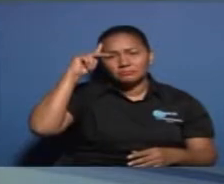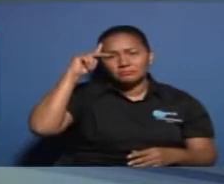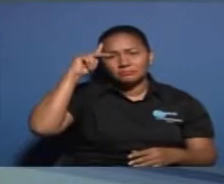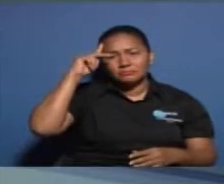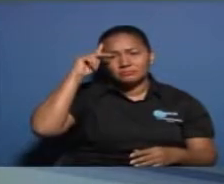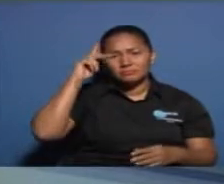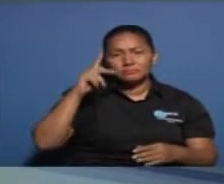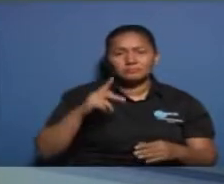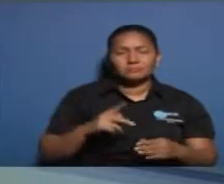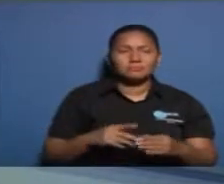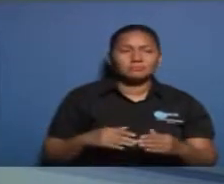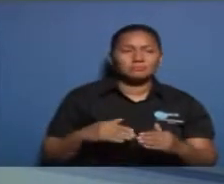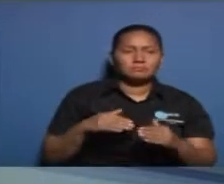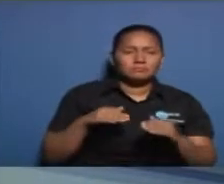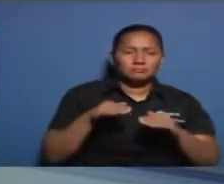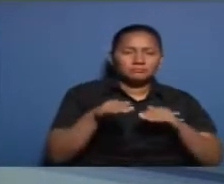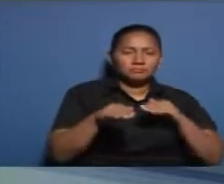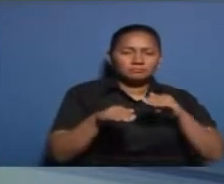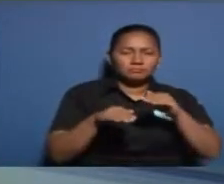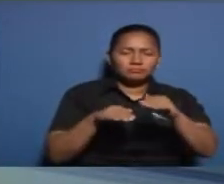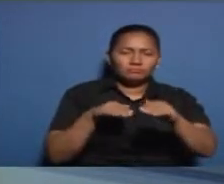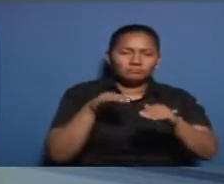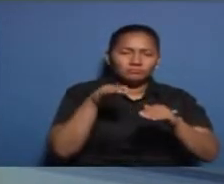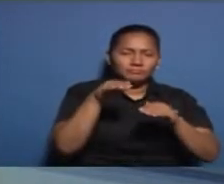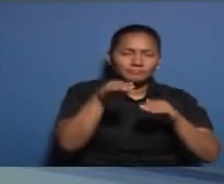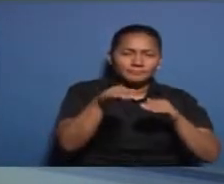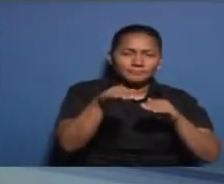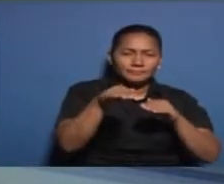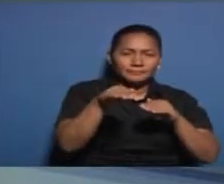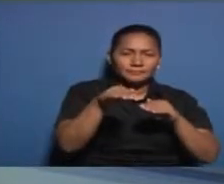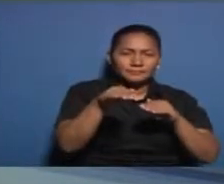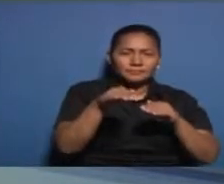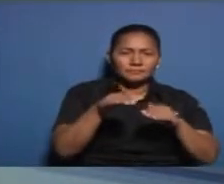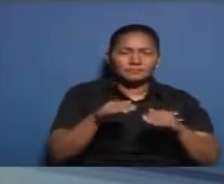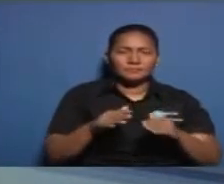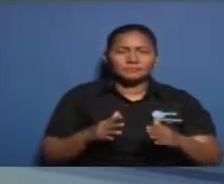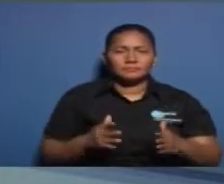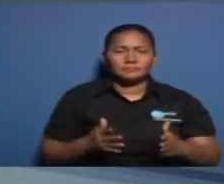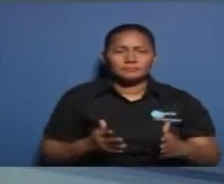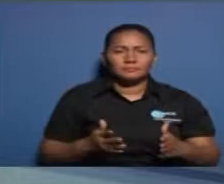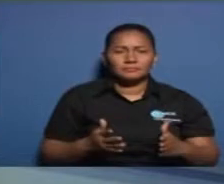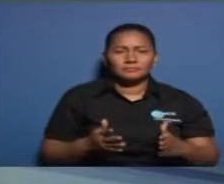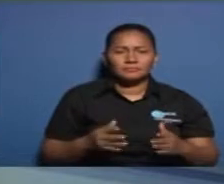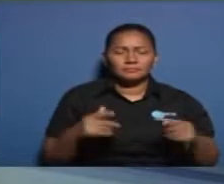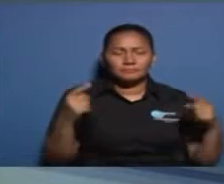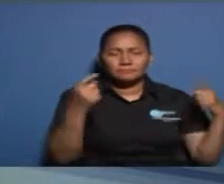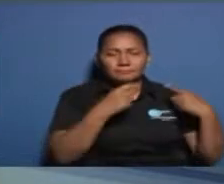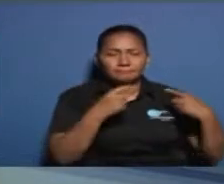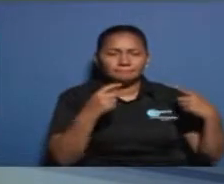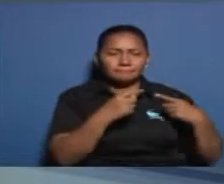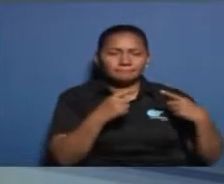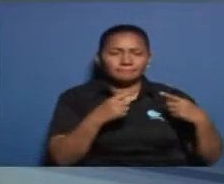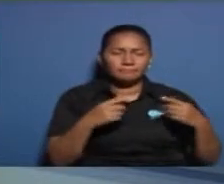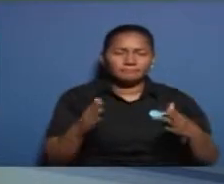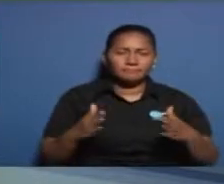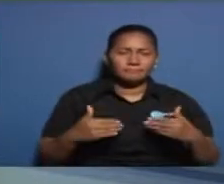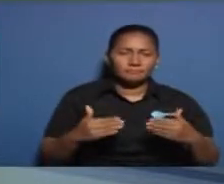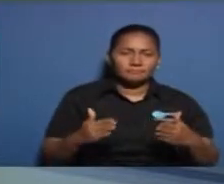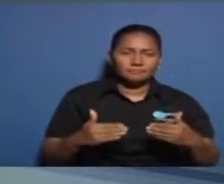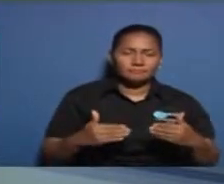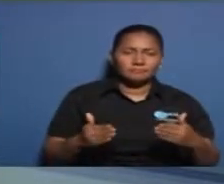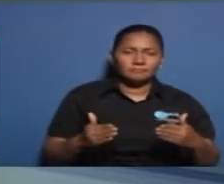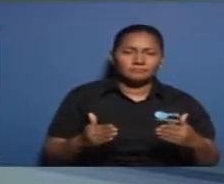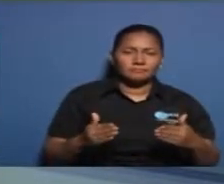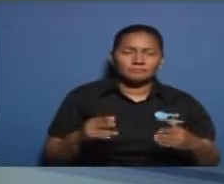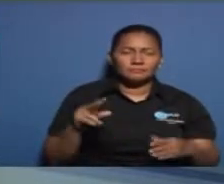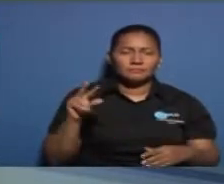no reacciona poniendo curitas a los problemas ese es el problema de panamá nosotros no hemos tenido la